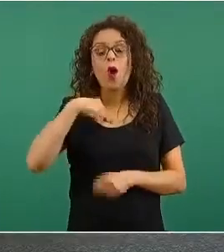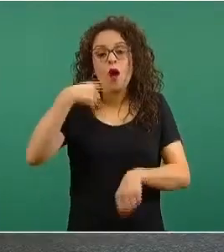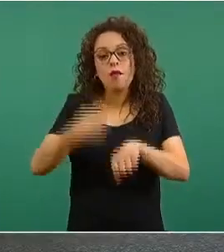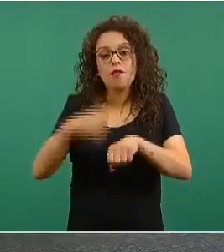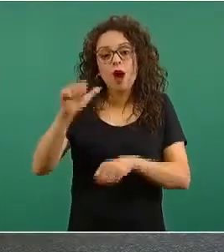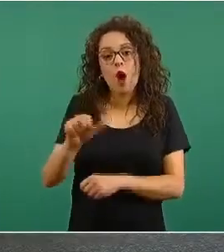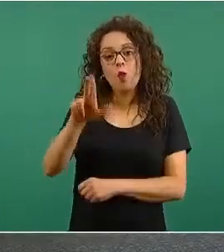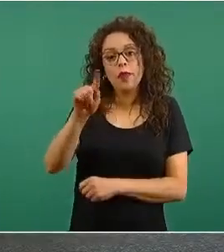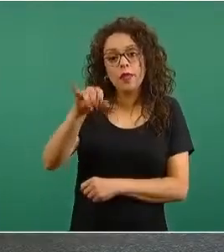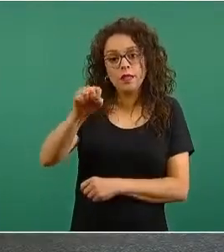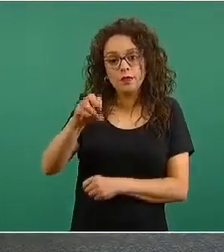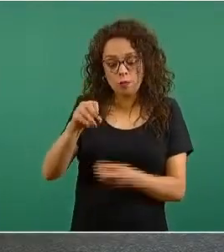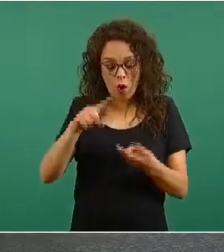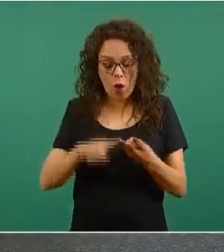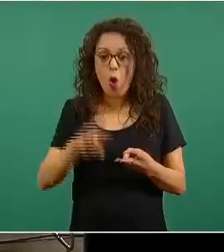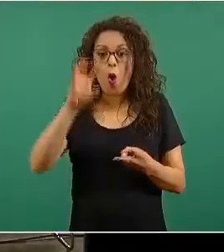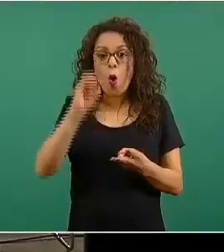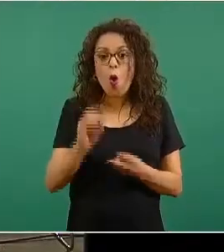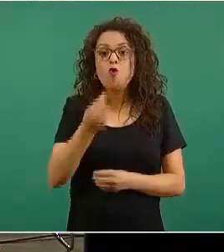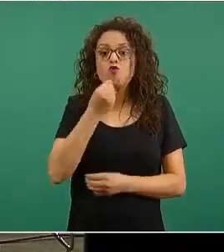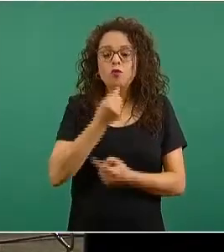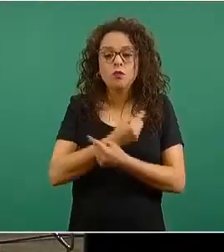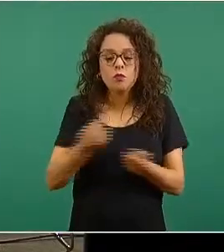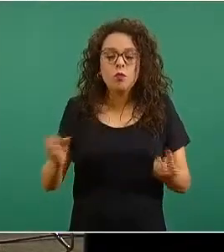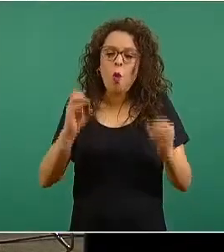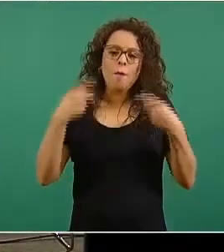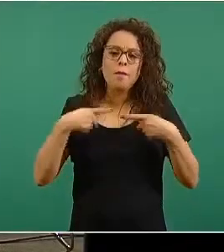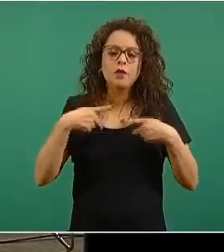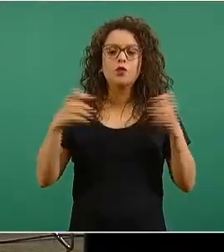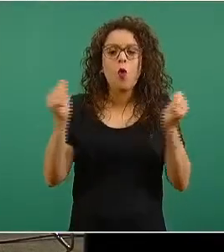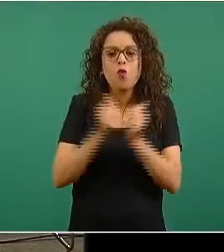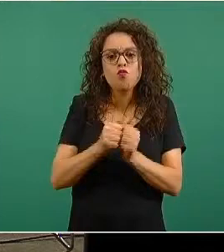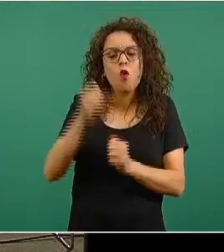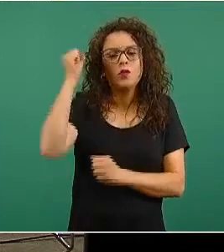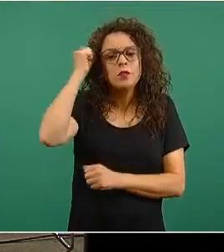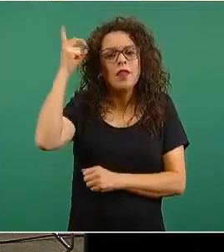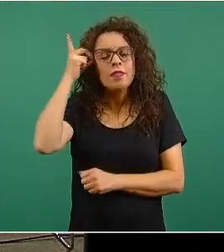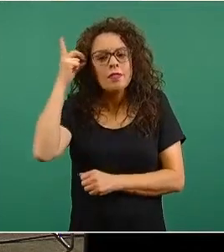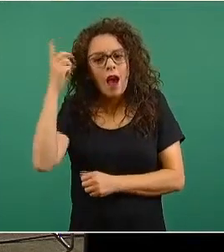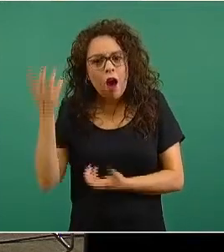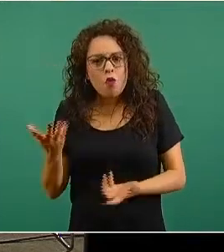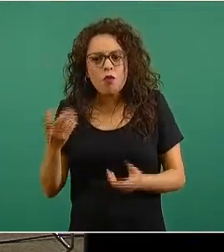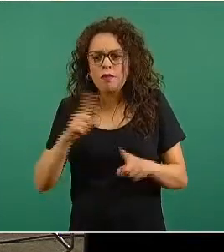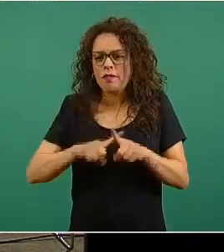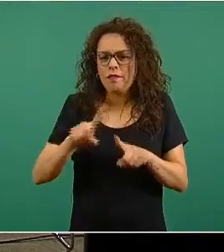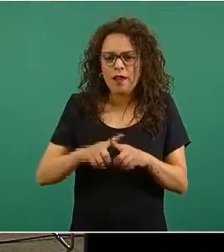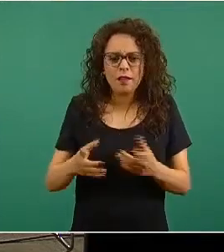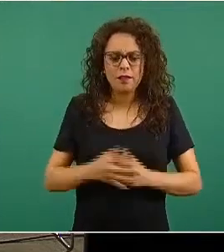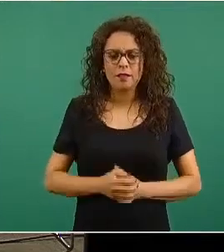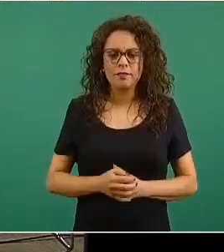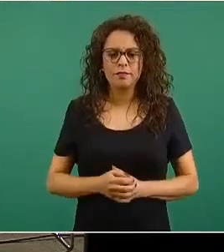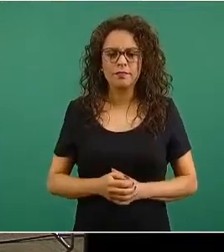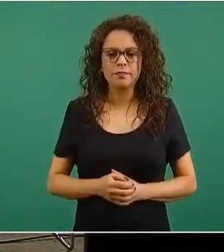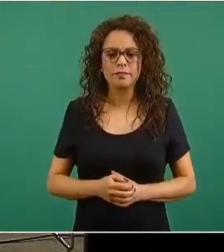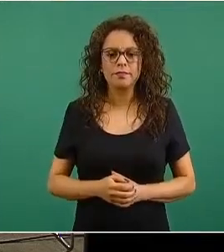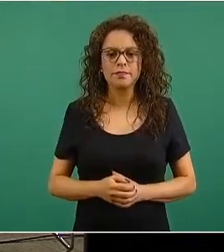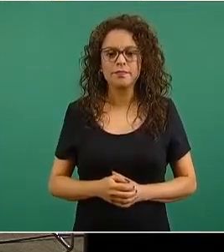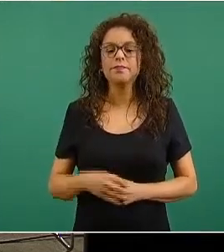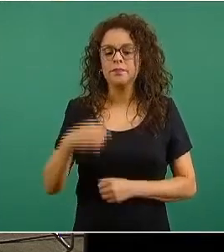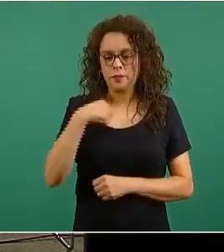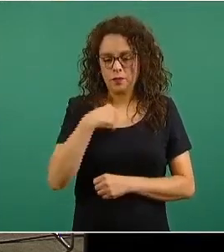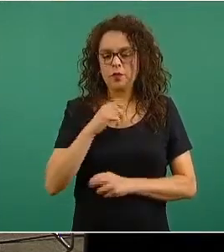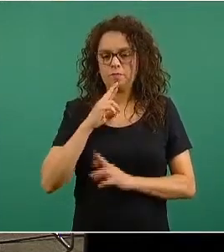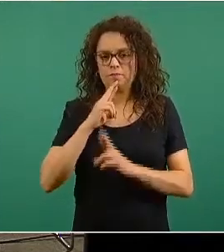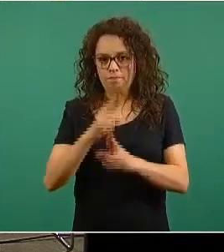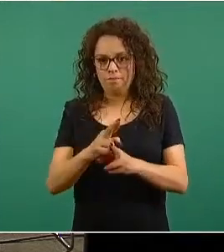Gracias. Yo contesto rápido las primeras y le pasamos precisamente a quien es responsable del programa de comunicación de riesgos,